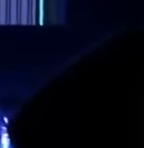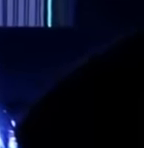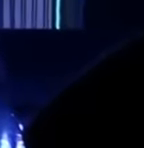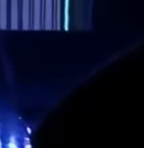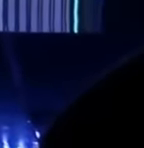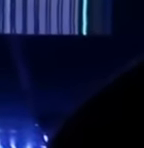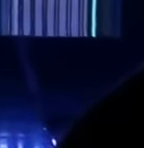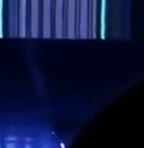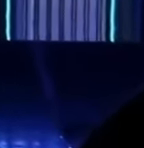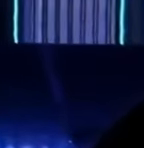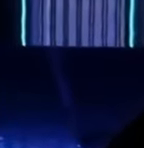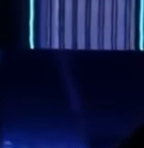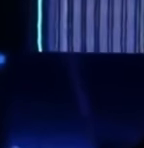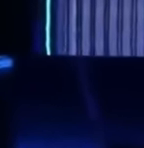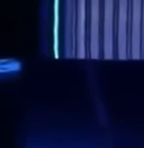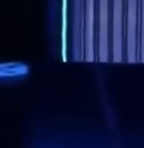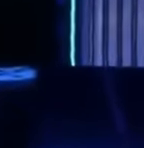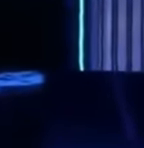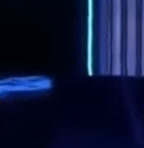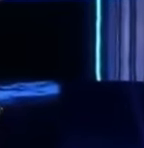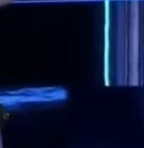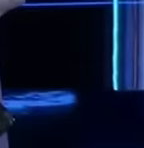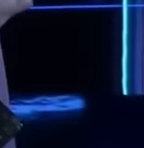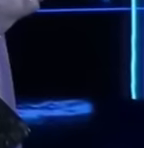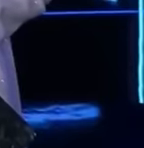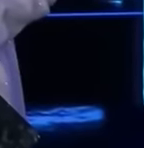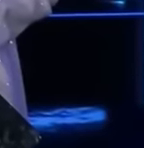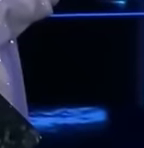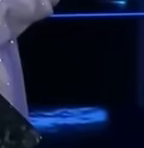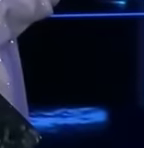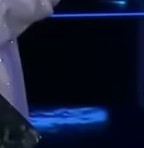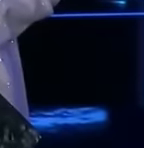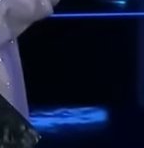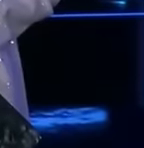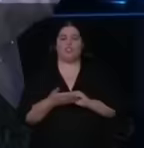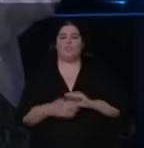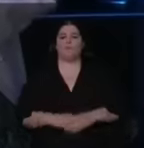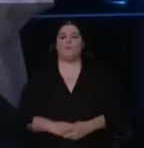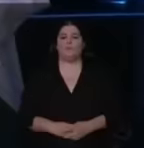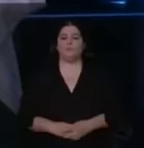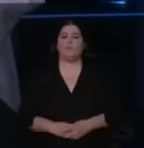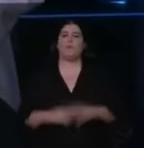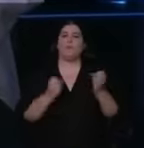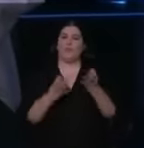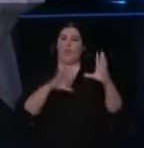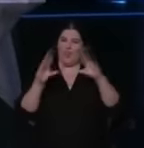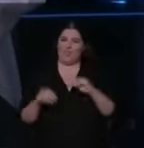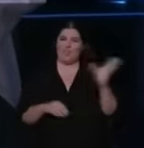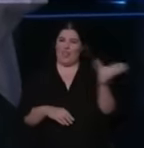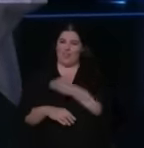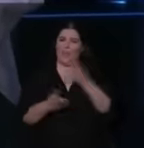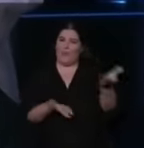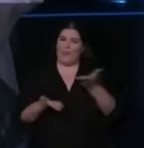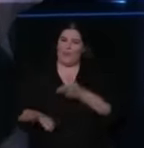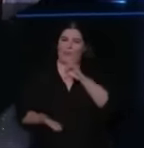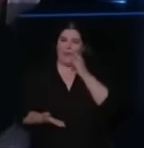2023, segunda vuelta electoral desde la Facultad de Derecho de la Universidad de Buenos Aires. Buenas noches a todos, bienvenidos